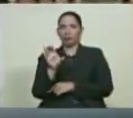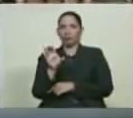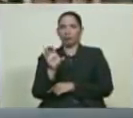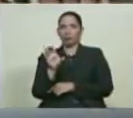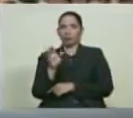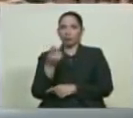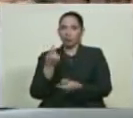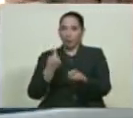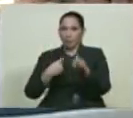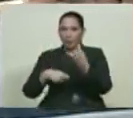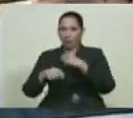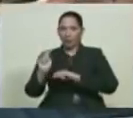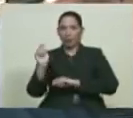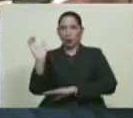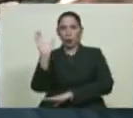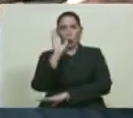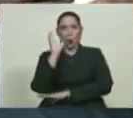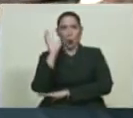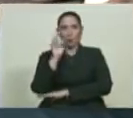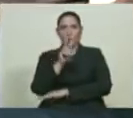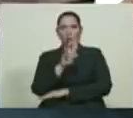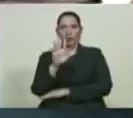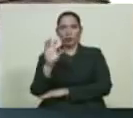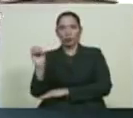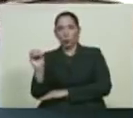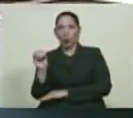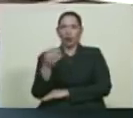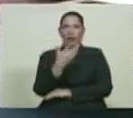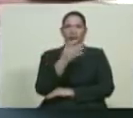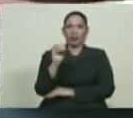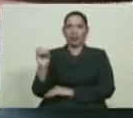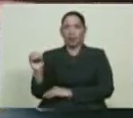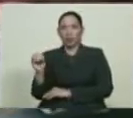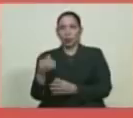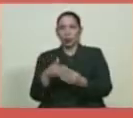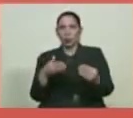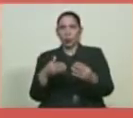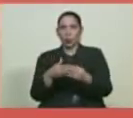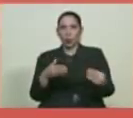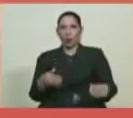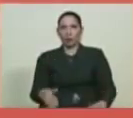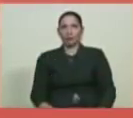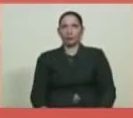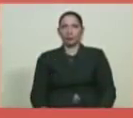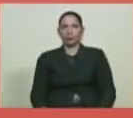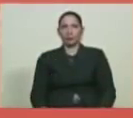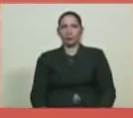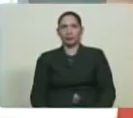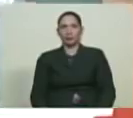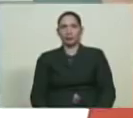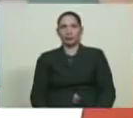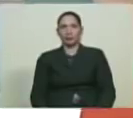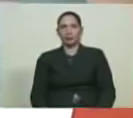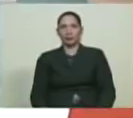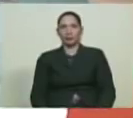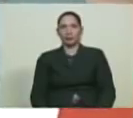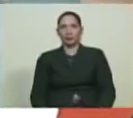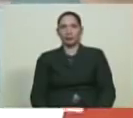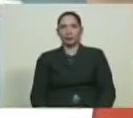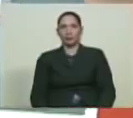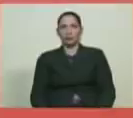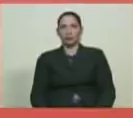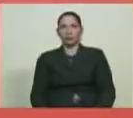y que estaban vendiendo en 250, 300 dólares. Van entre 250 y 500 dólares por carnet.